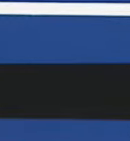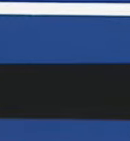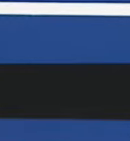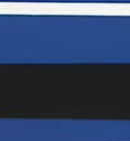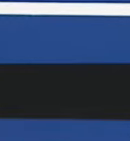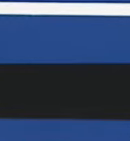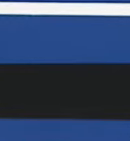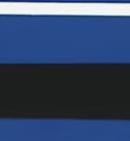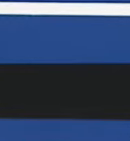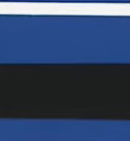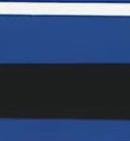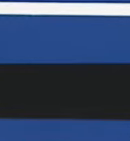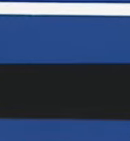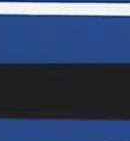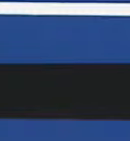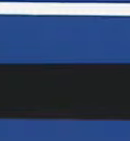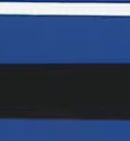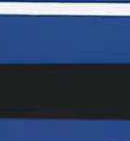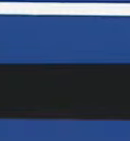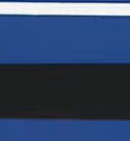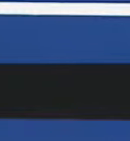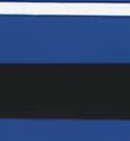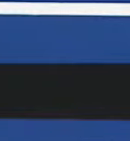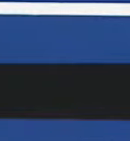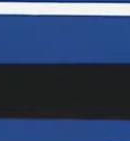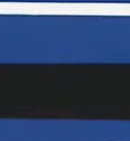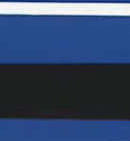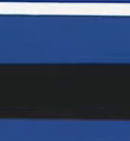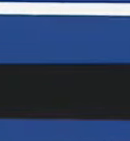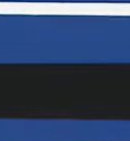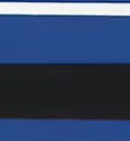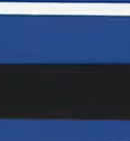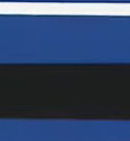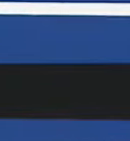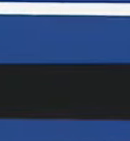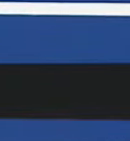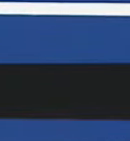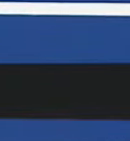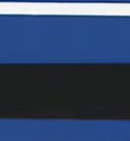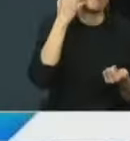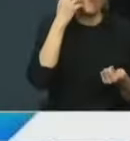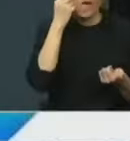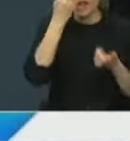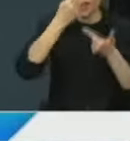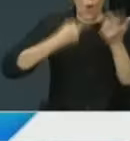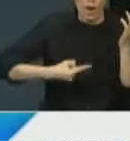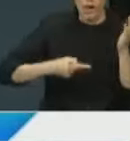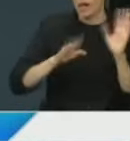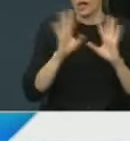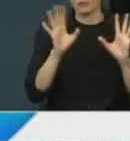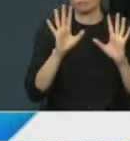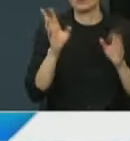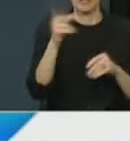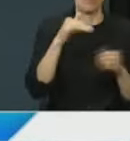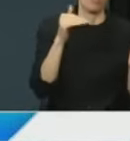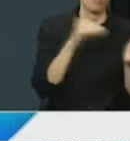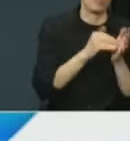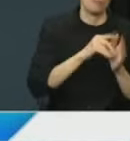actitud desestabilizadora de la oposición en el Congreso, tanto en diputados como en el Senado, que